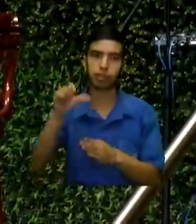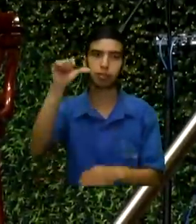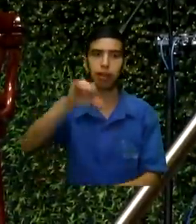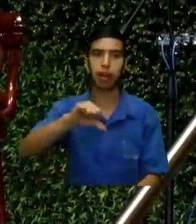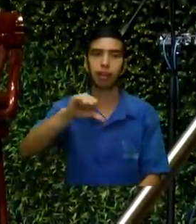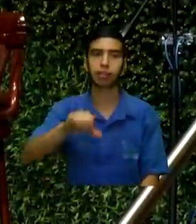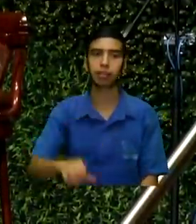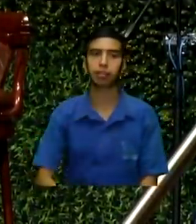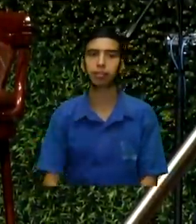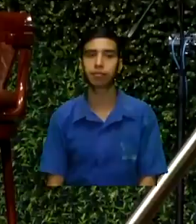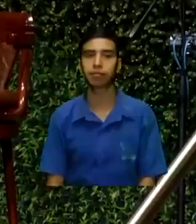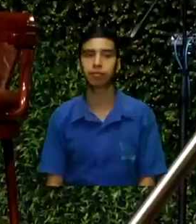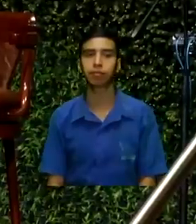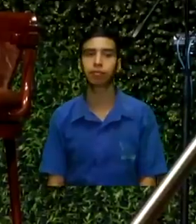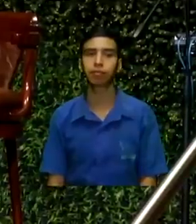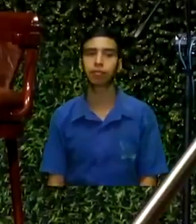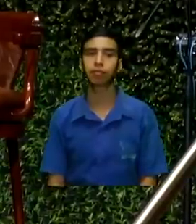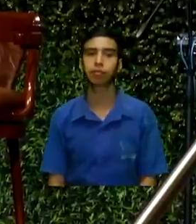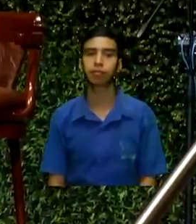la pantalla?